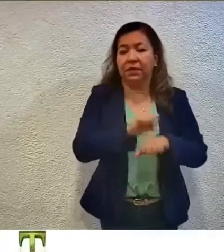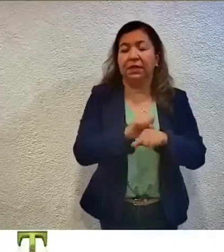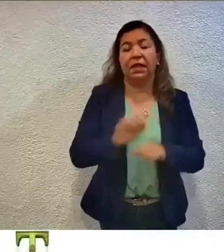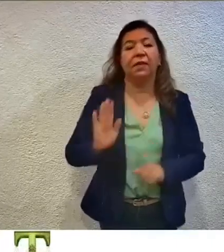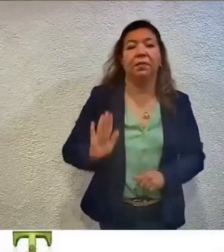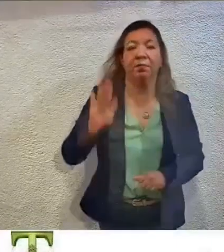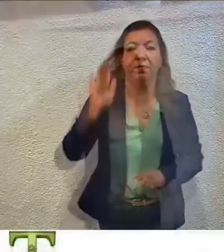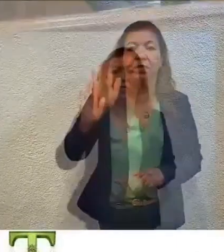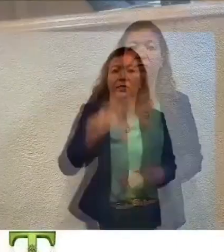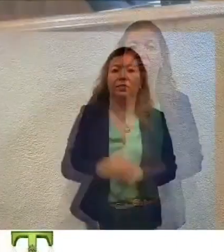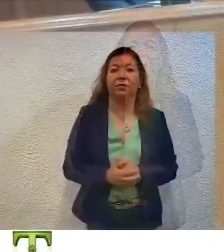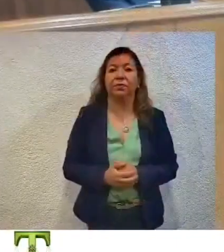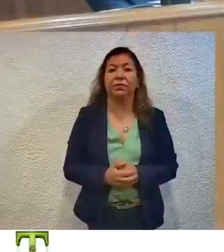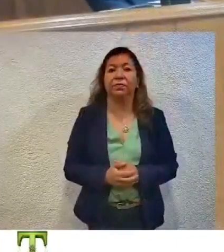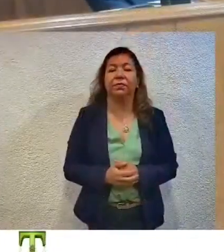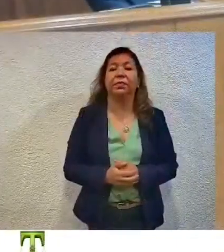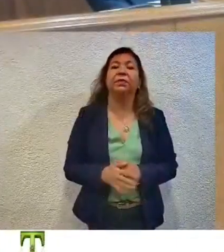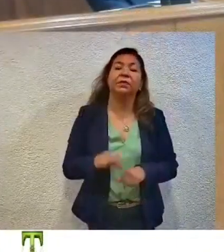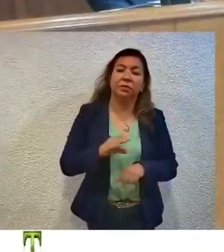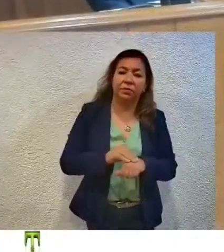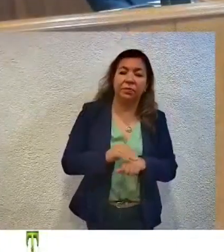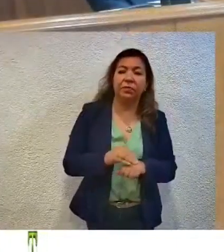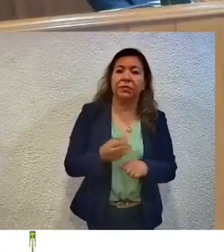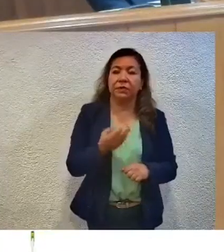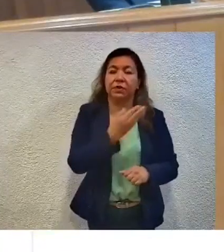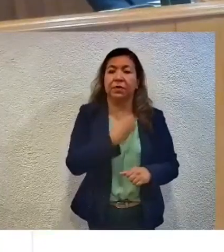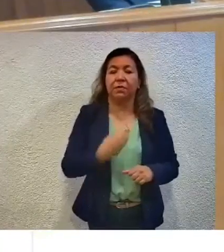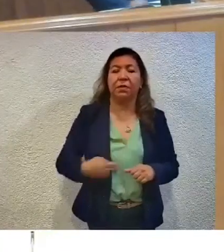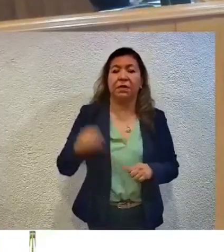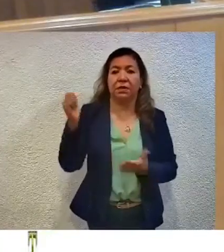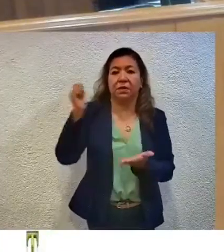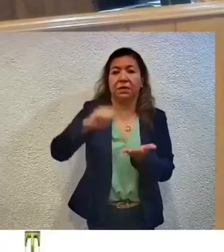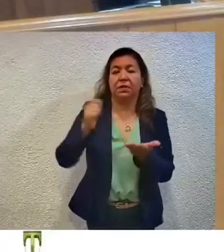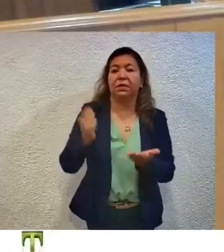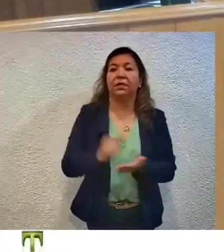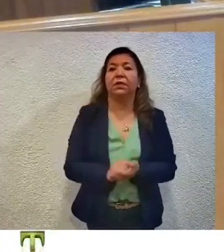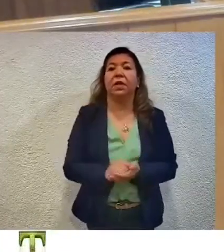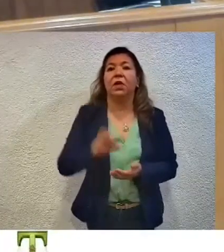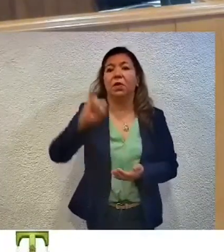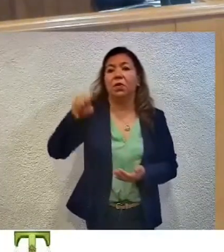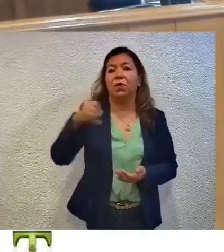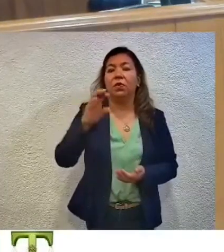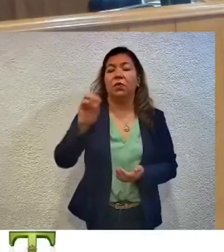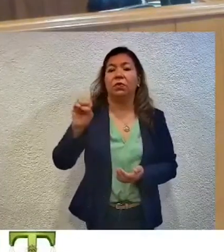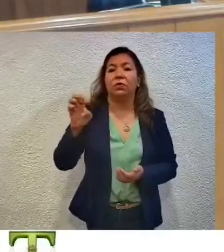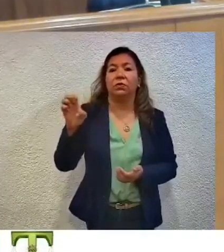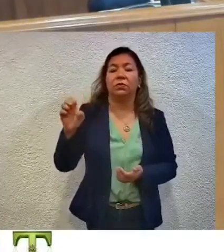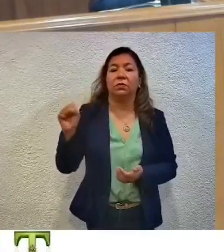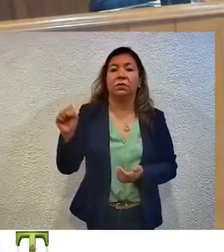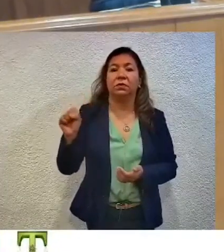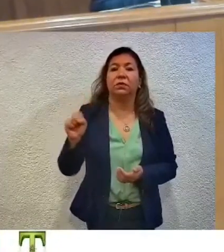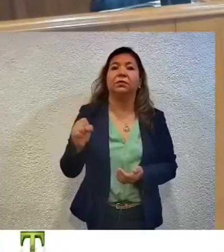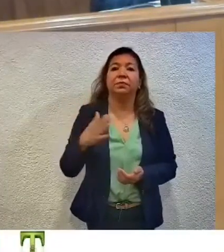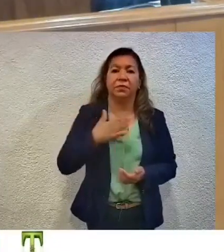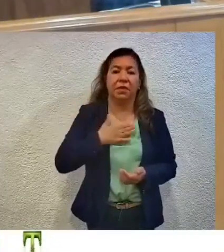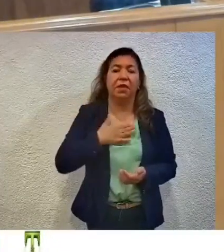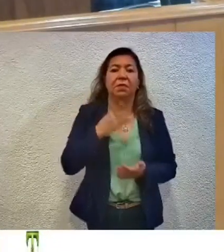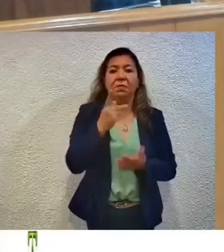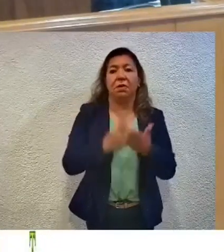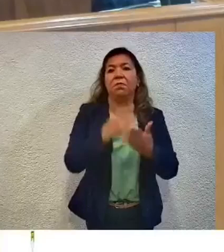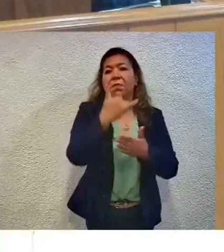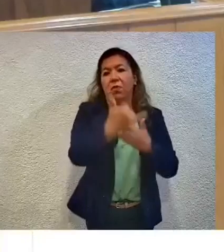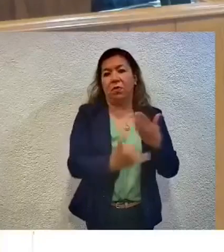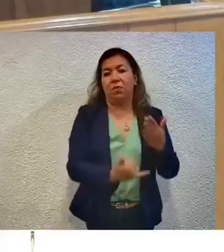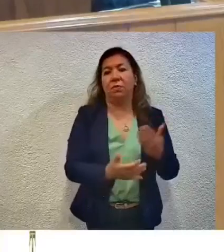por favor. Con su autorización, magistrada presidenta. Magistrado ponente, José Inés Betancur Salgado. Es mi proyecto. Gracias,